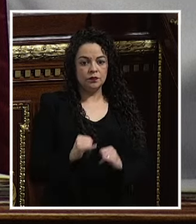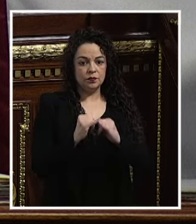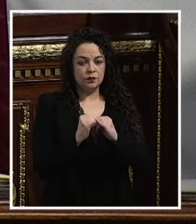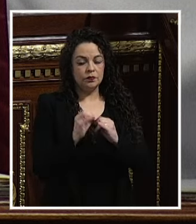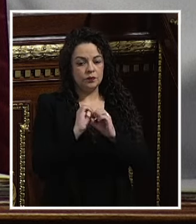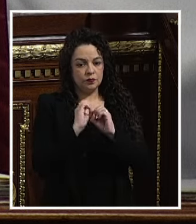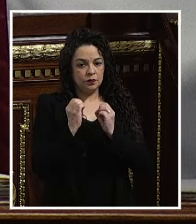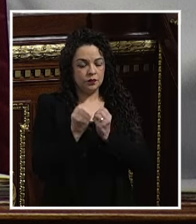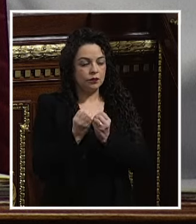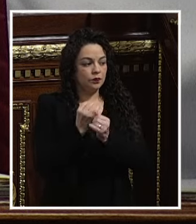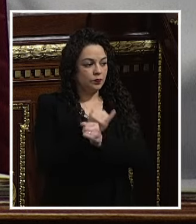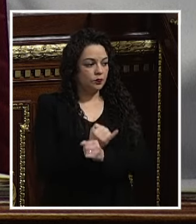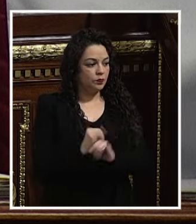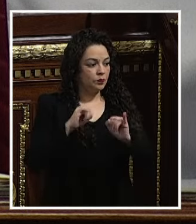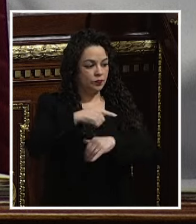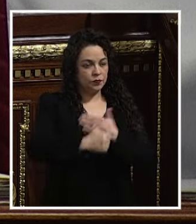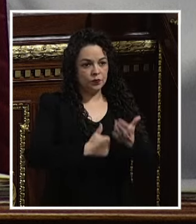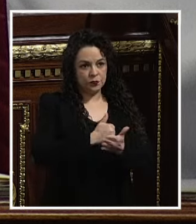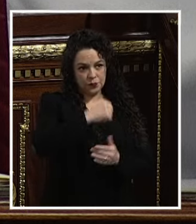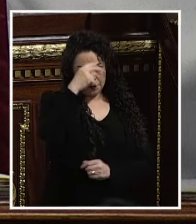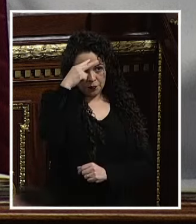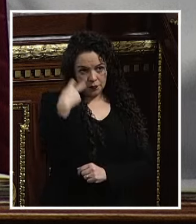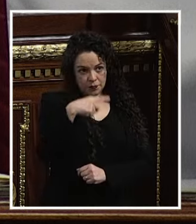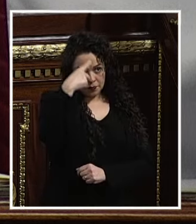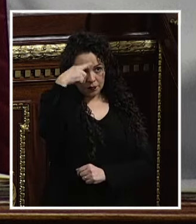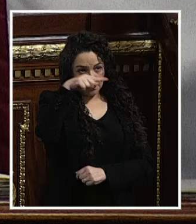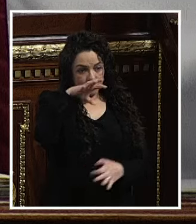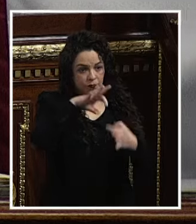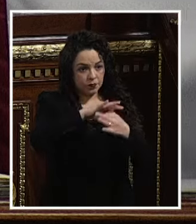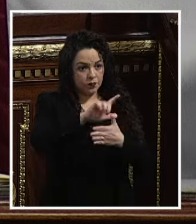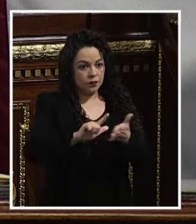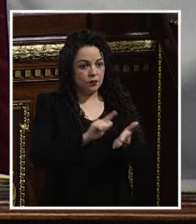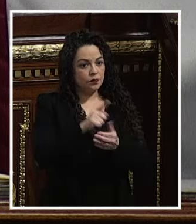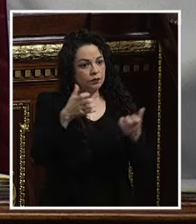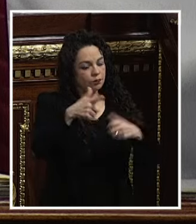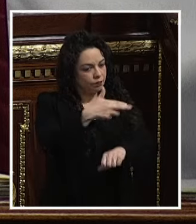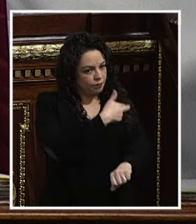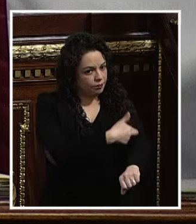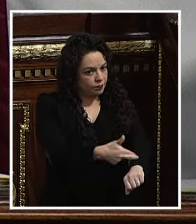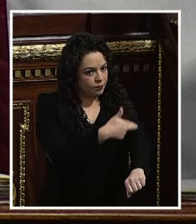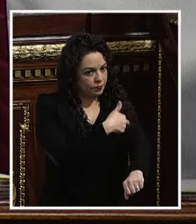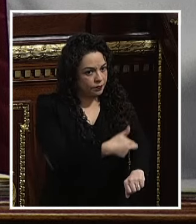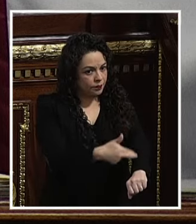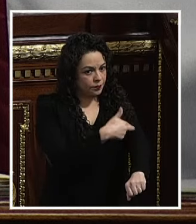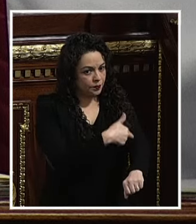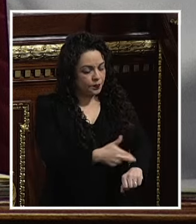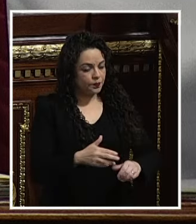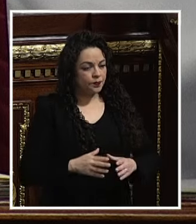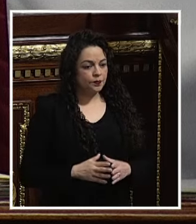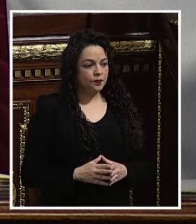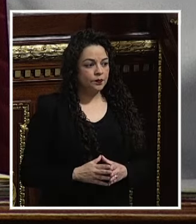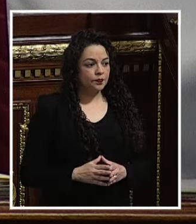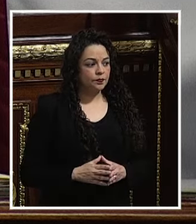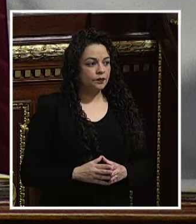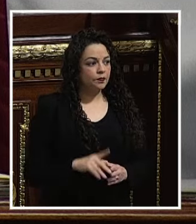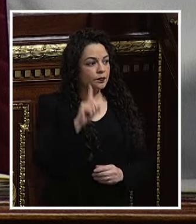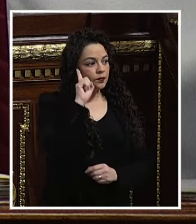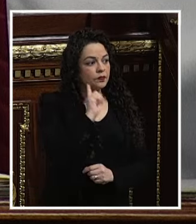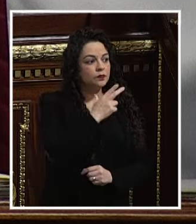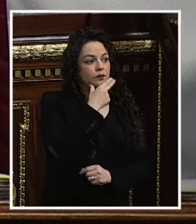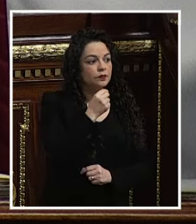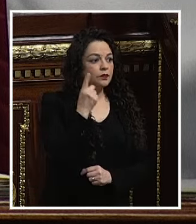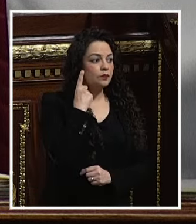de México para los efectos a que haya lugar. Sírvanse las y los